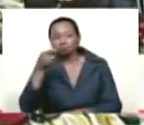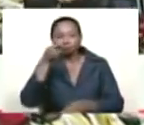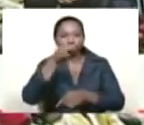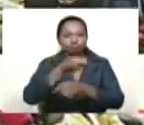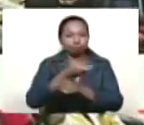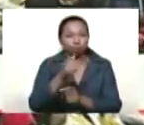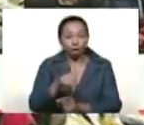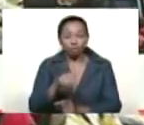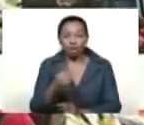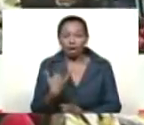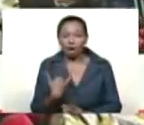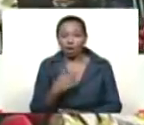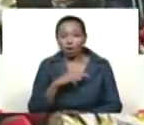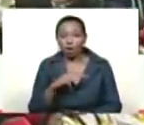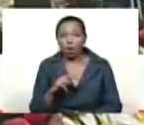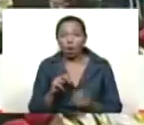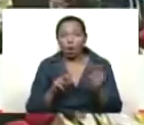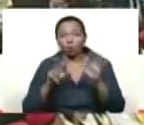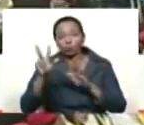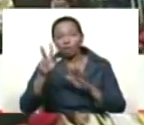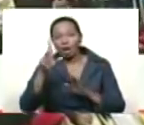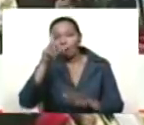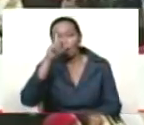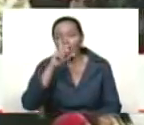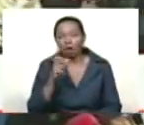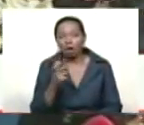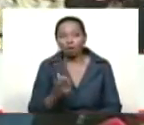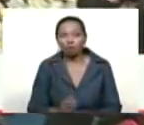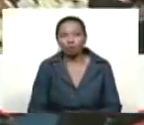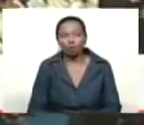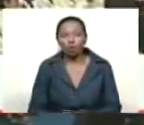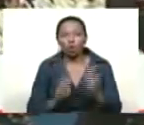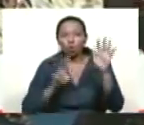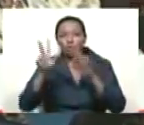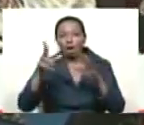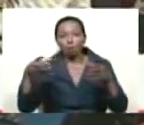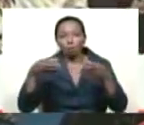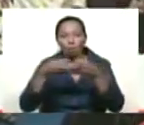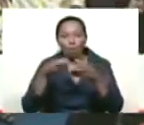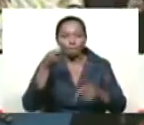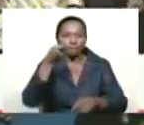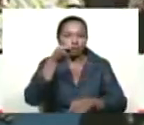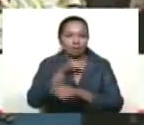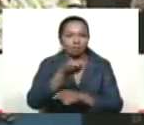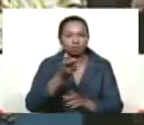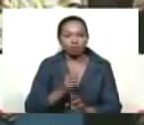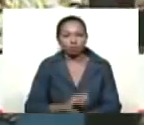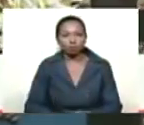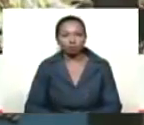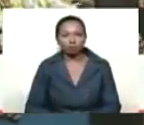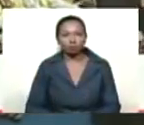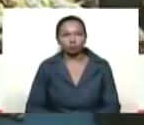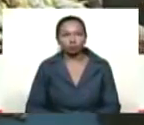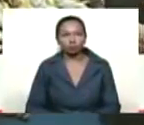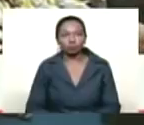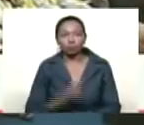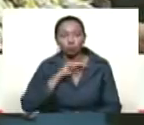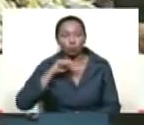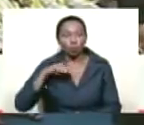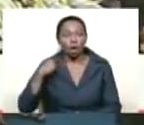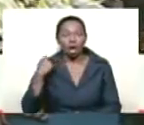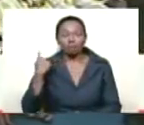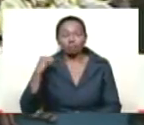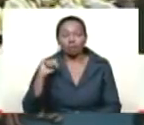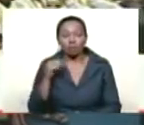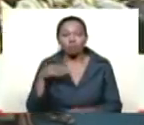Esta es la octava corte, el octavo grupo que se gradúa. Y tenemos que seguir